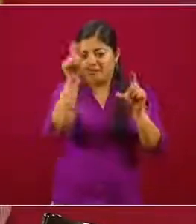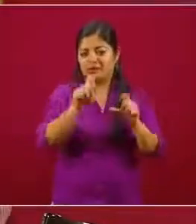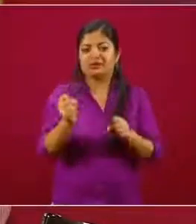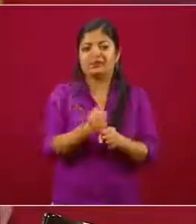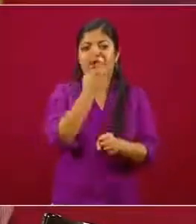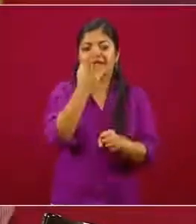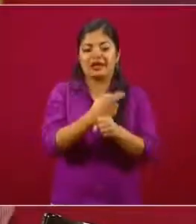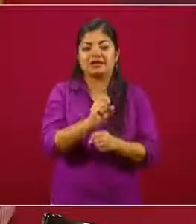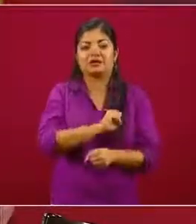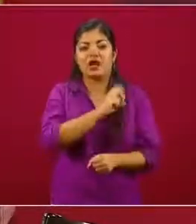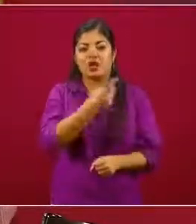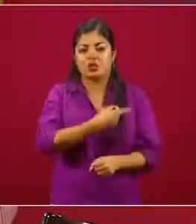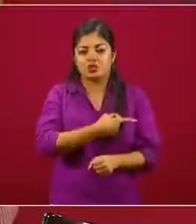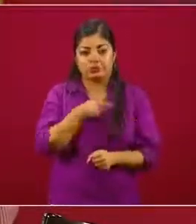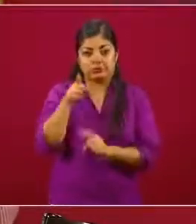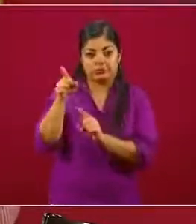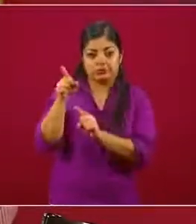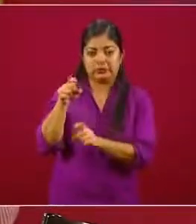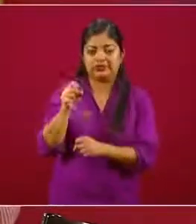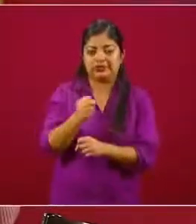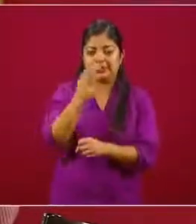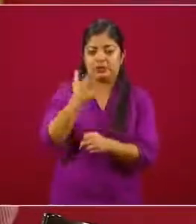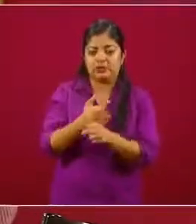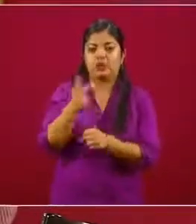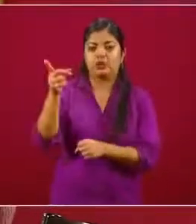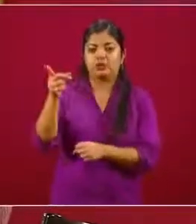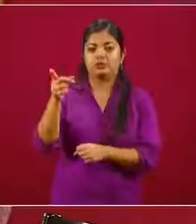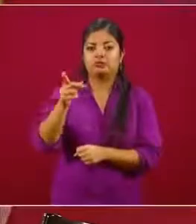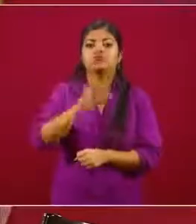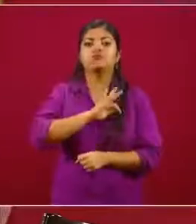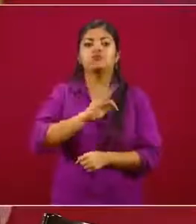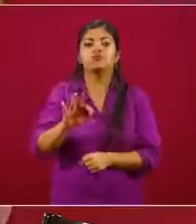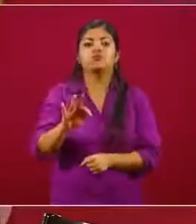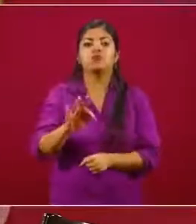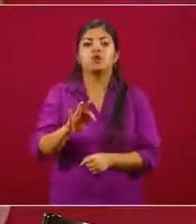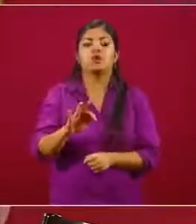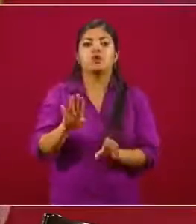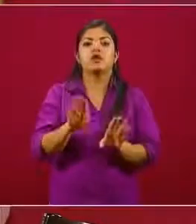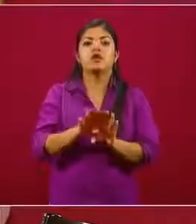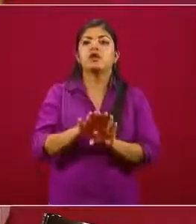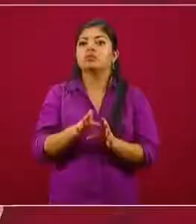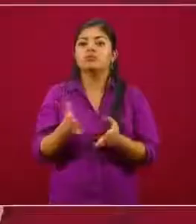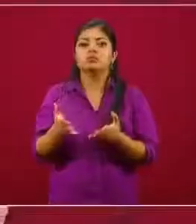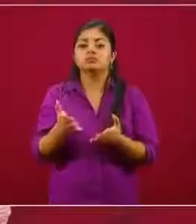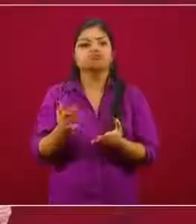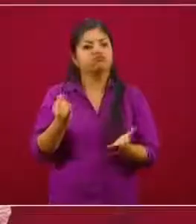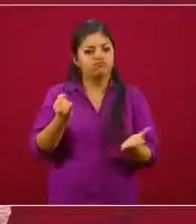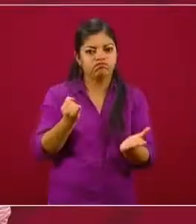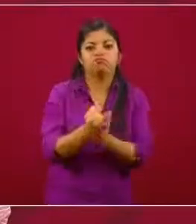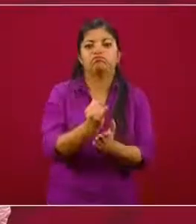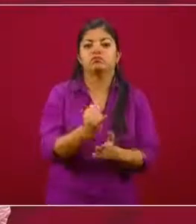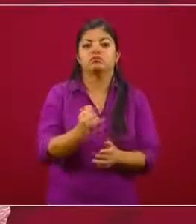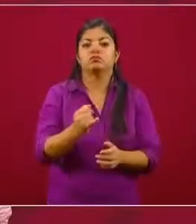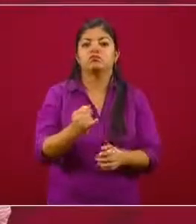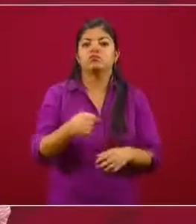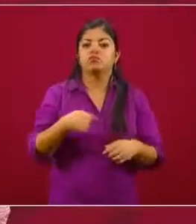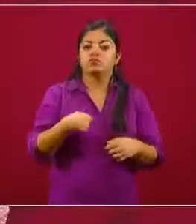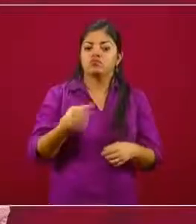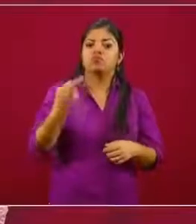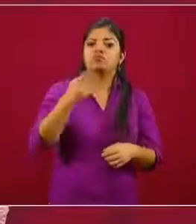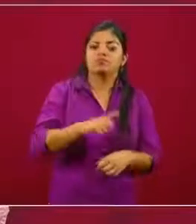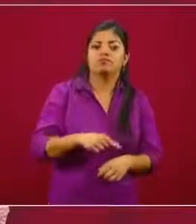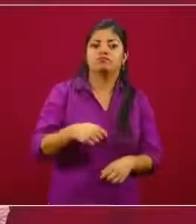el secretario específicamente, tiene atribuciones para hacer disposiciones, establecer disposiciones